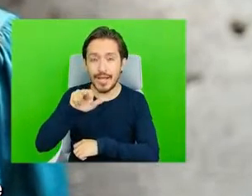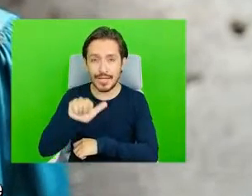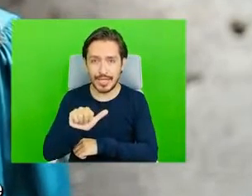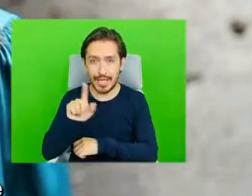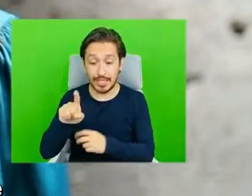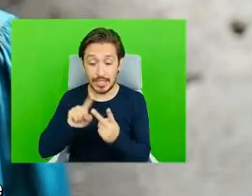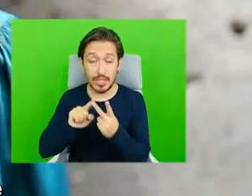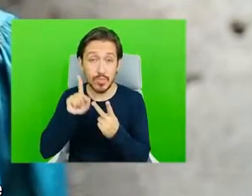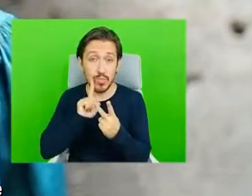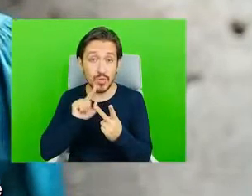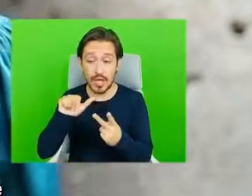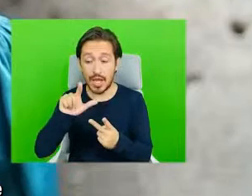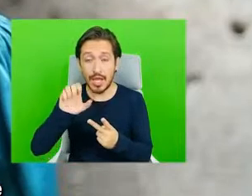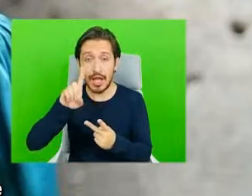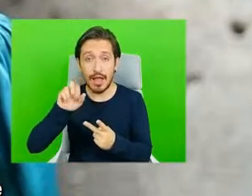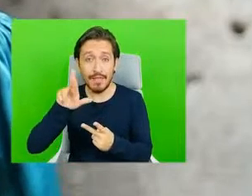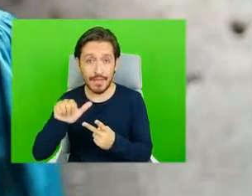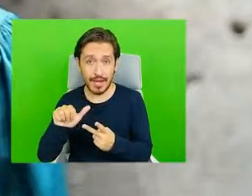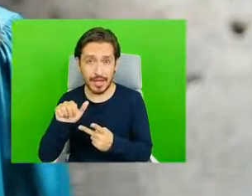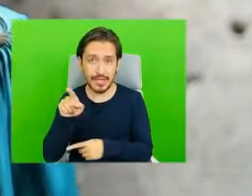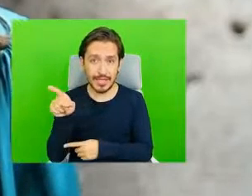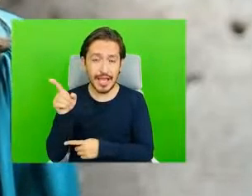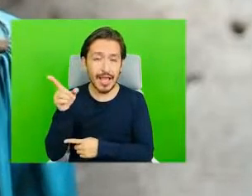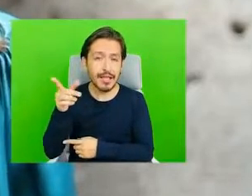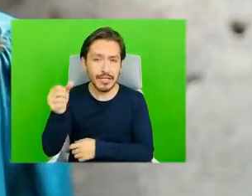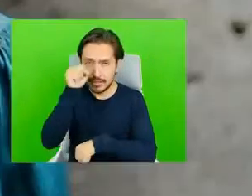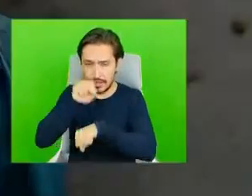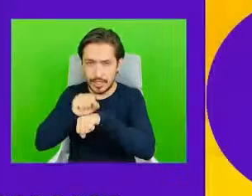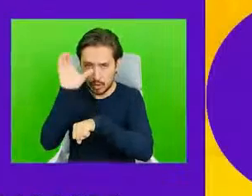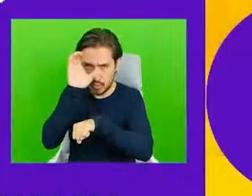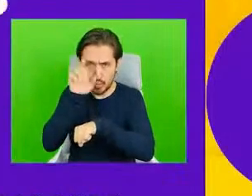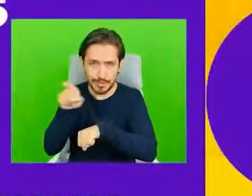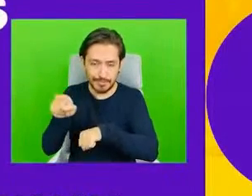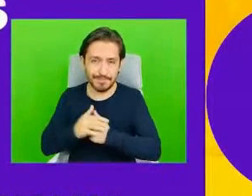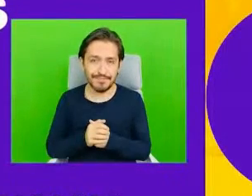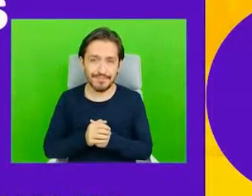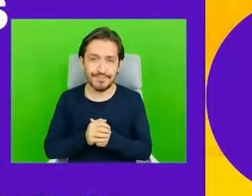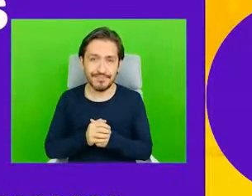de Desarrollo Institucional, Alejandra Petersen Castillo, de la Secretaría de Cultura.